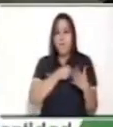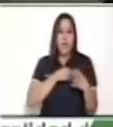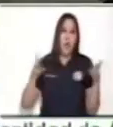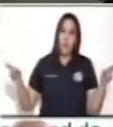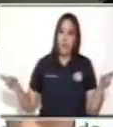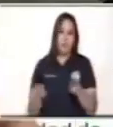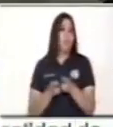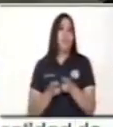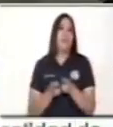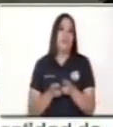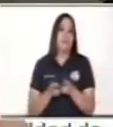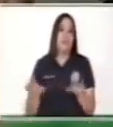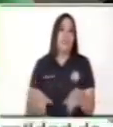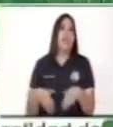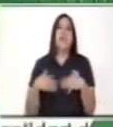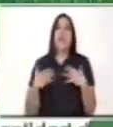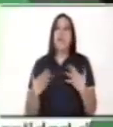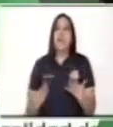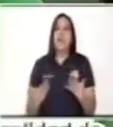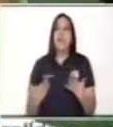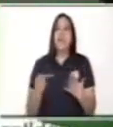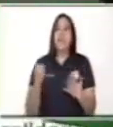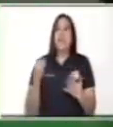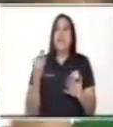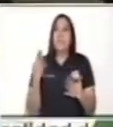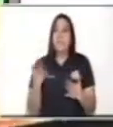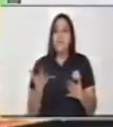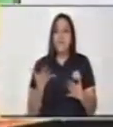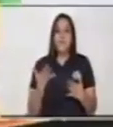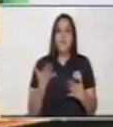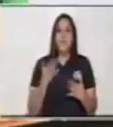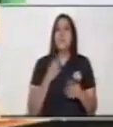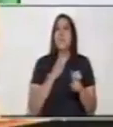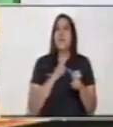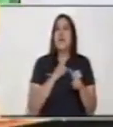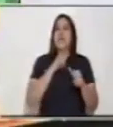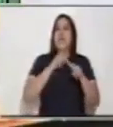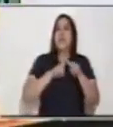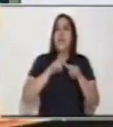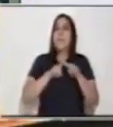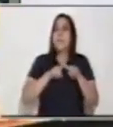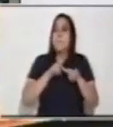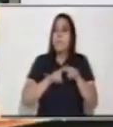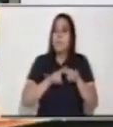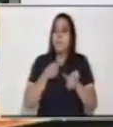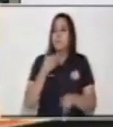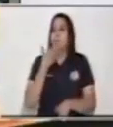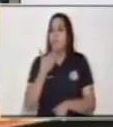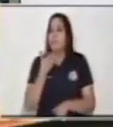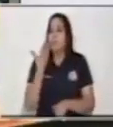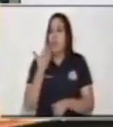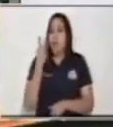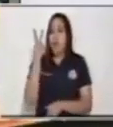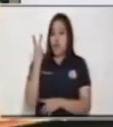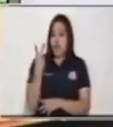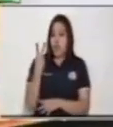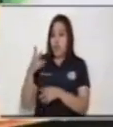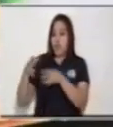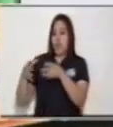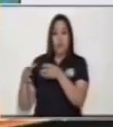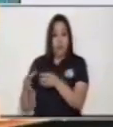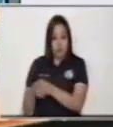rápida posible. Entonces, vamos a hacer una multiplicación. grupos de dos.